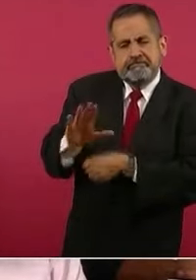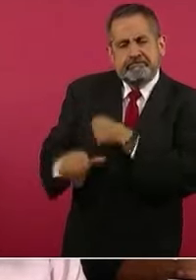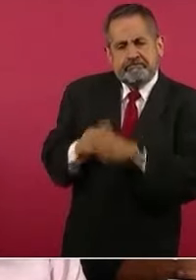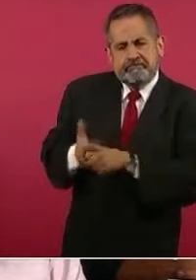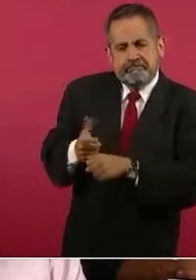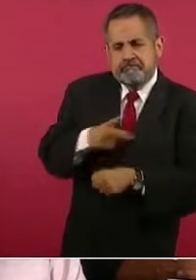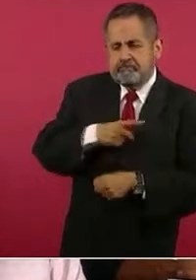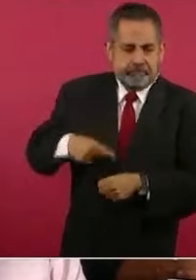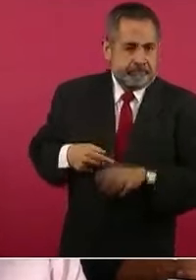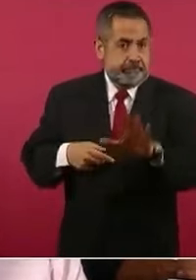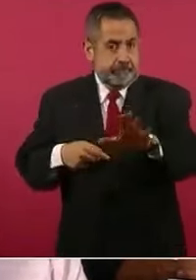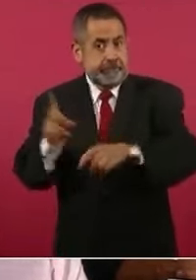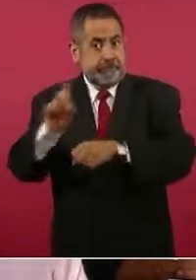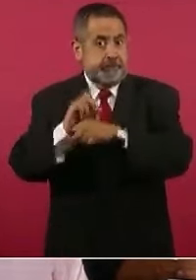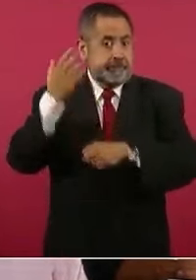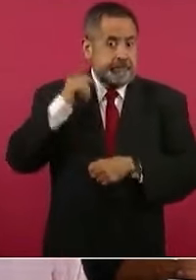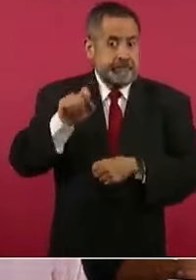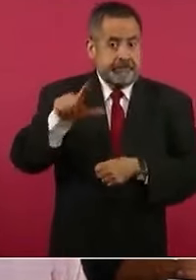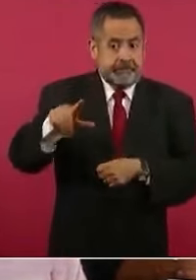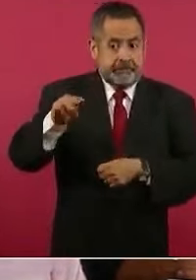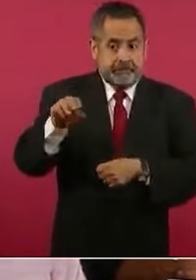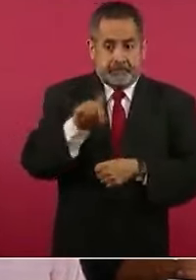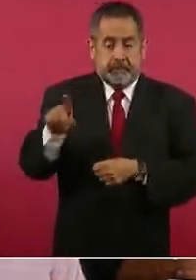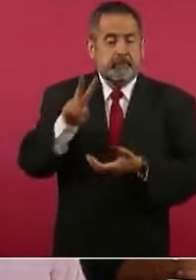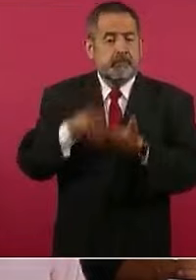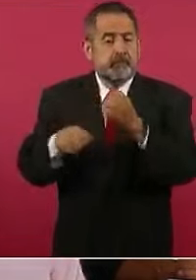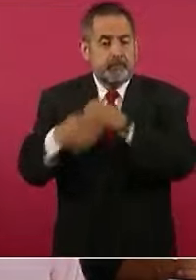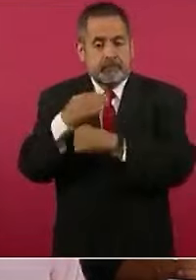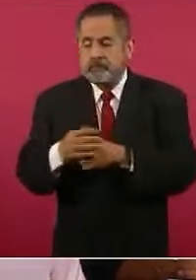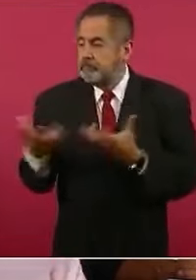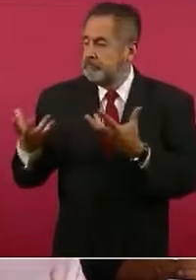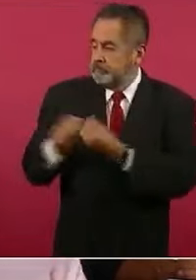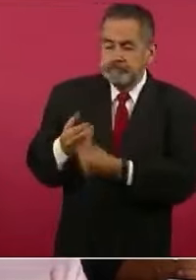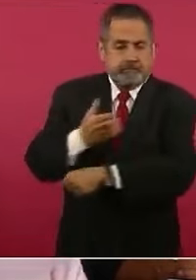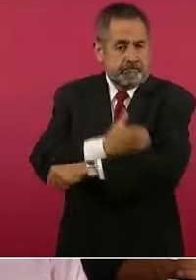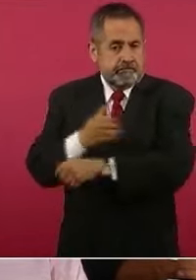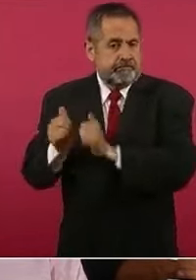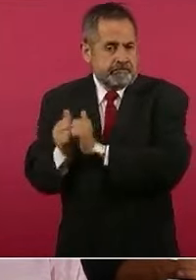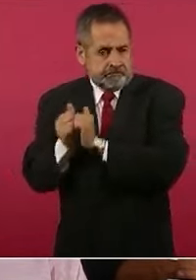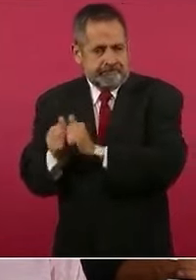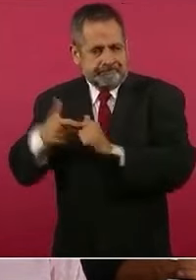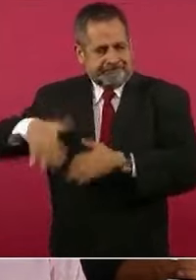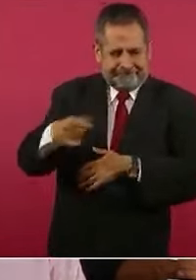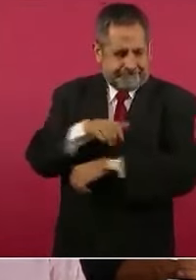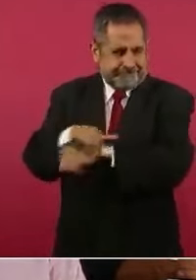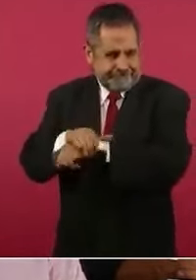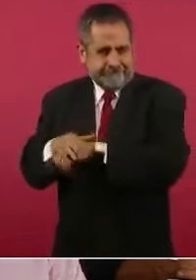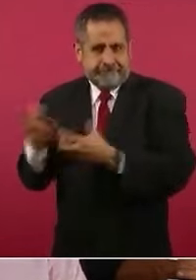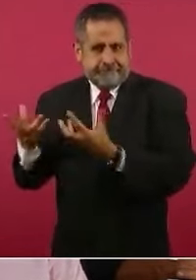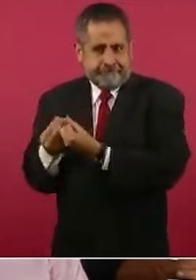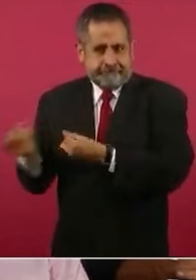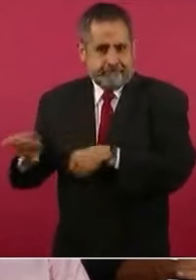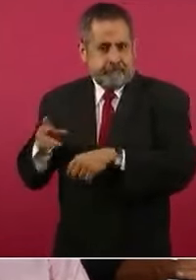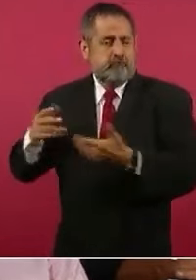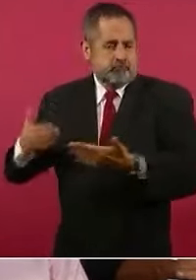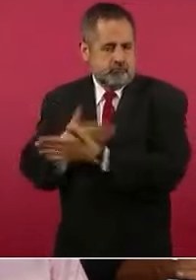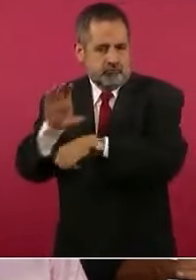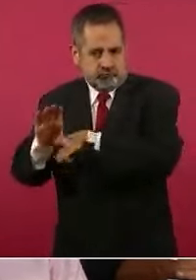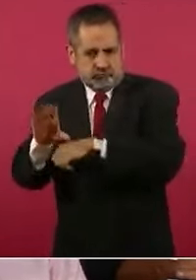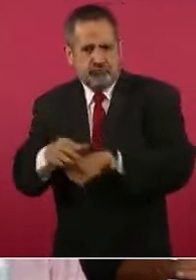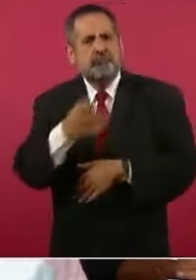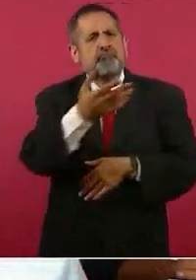tarde del 27 de marzo de 2014, los amigos activistas colombianos antes mencionados le pidieron a usted una